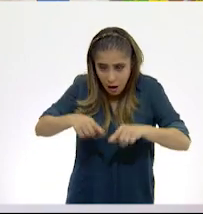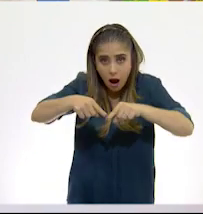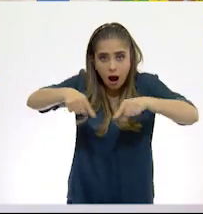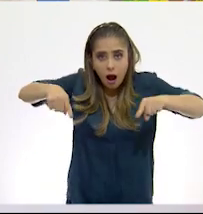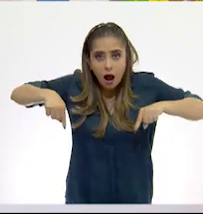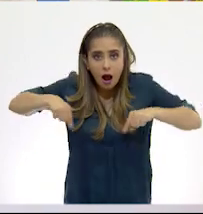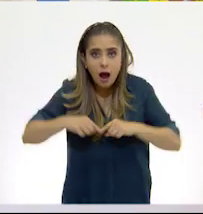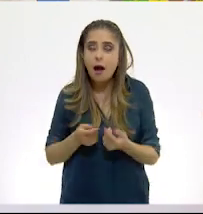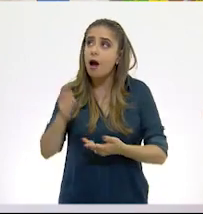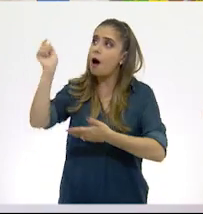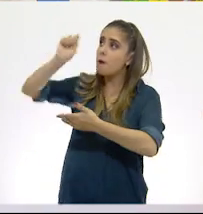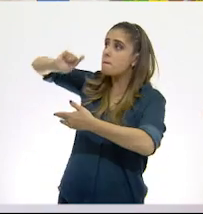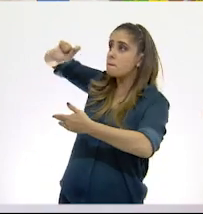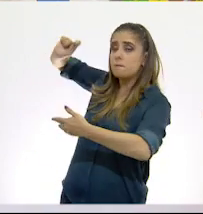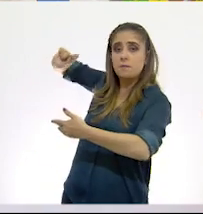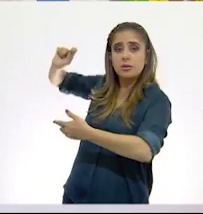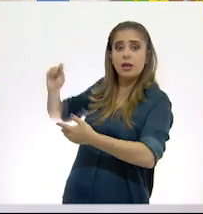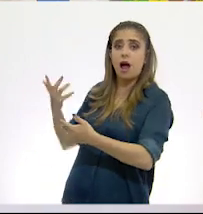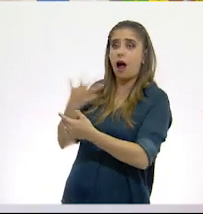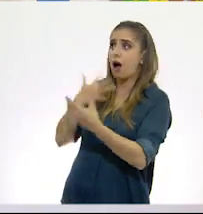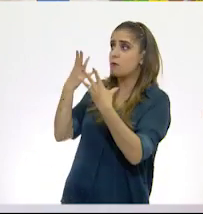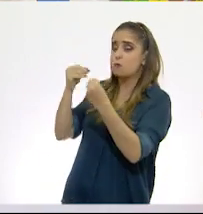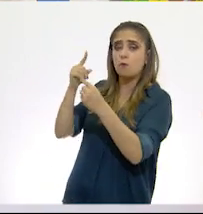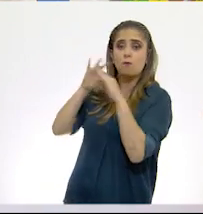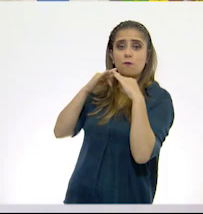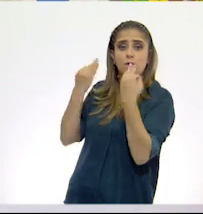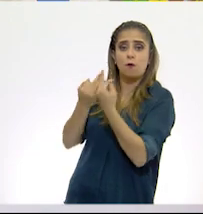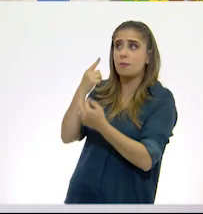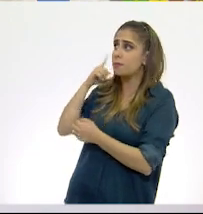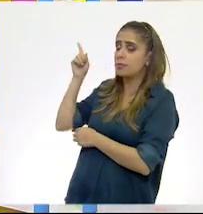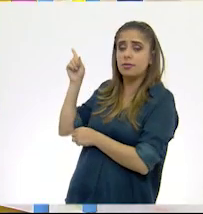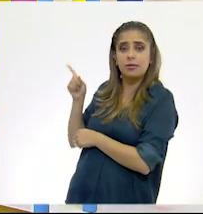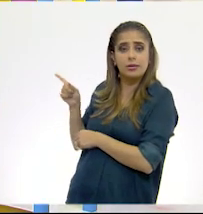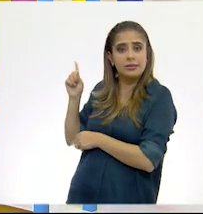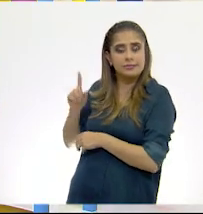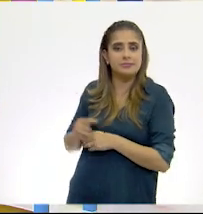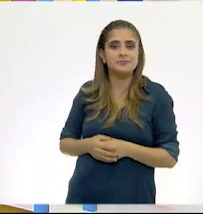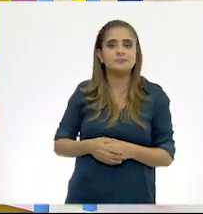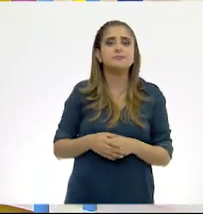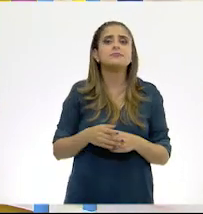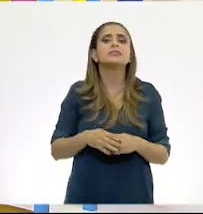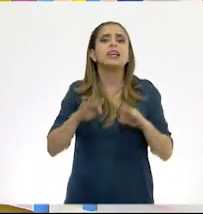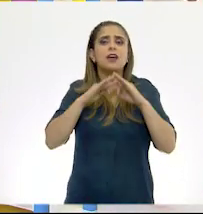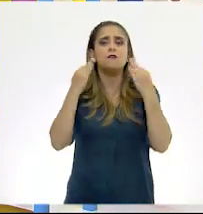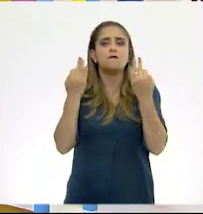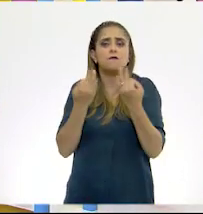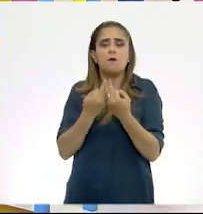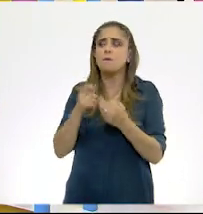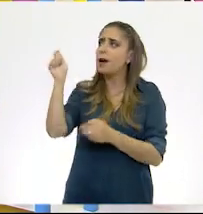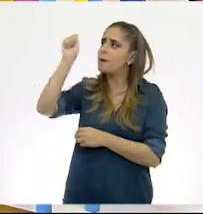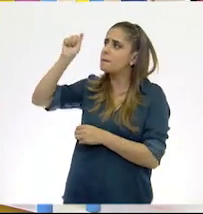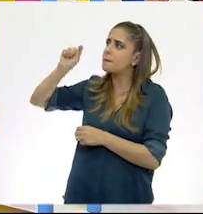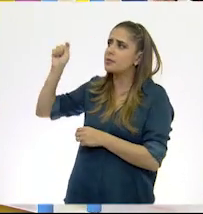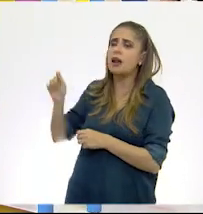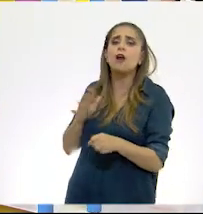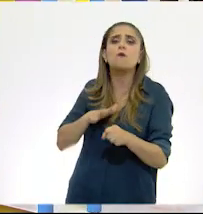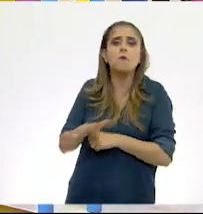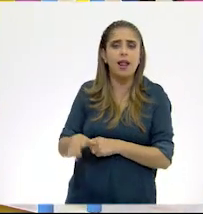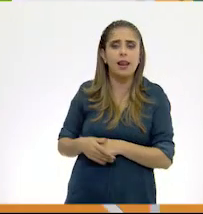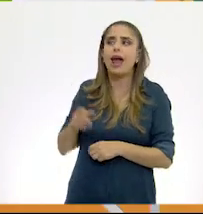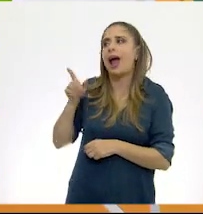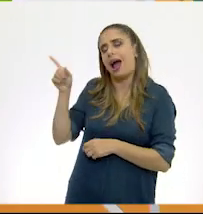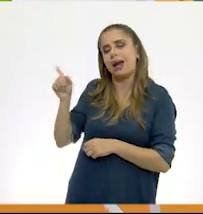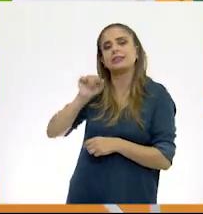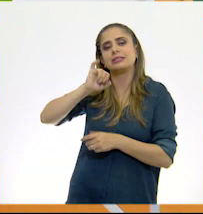el pizarrón tenemos varias figuras geométricas. ¿Y qué figura geométrica tiene el pizarrón? Ah, por supuesto, esa es otra